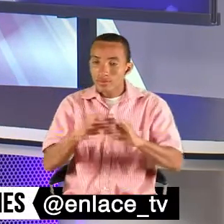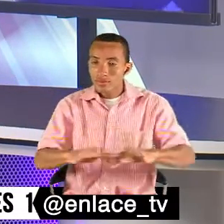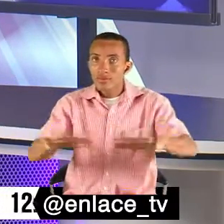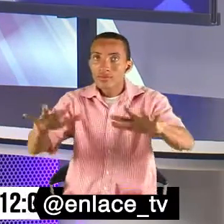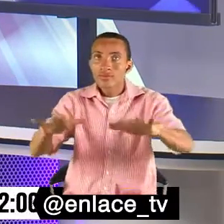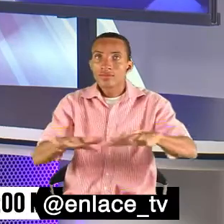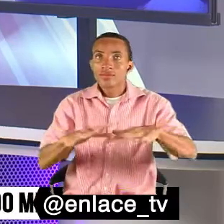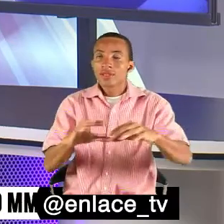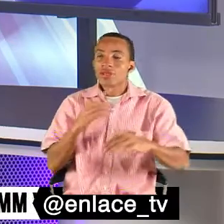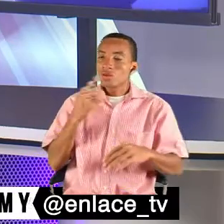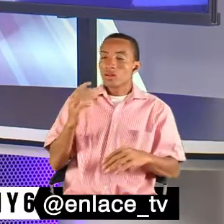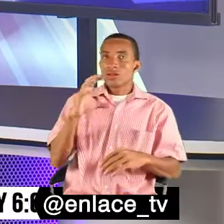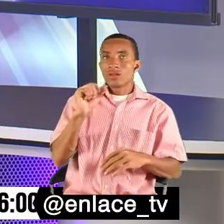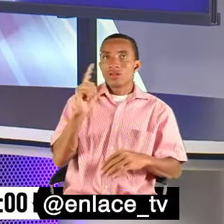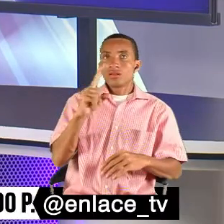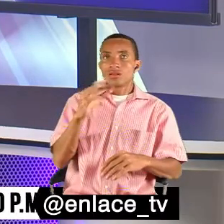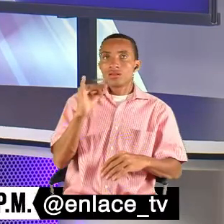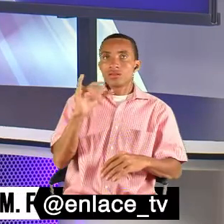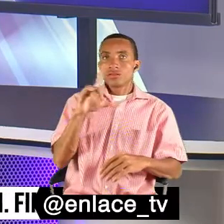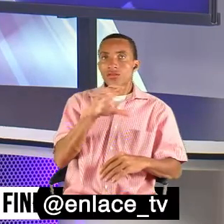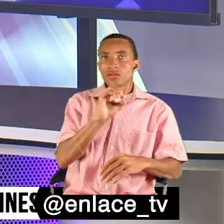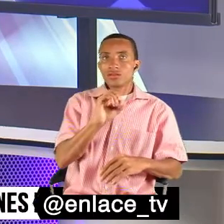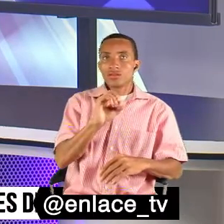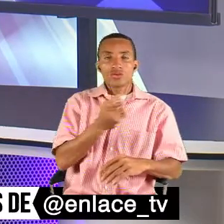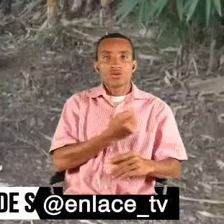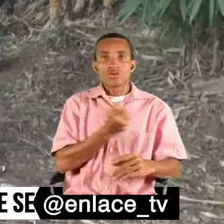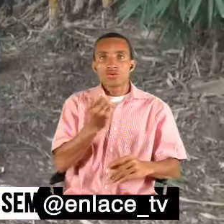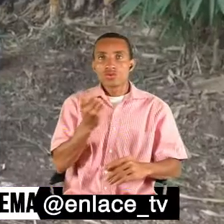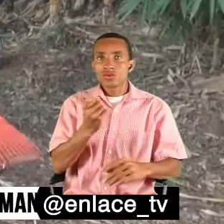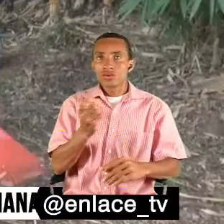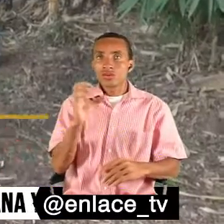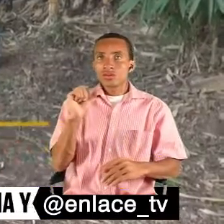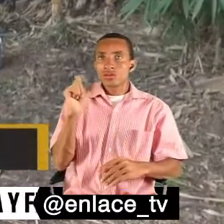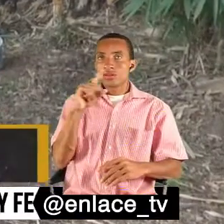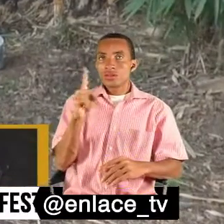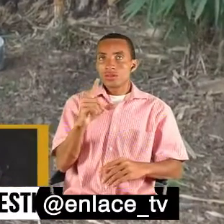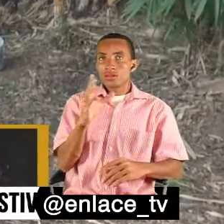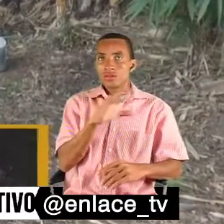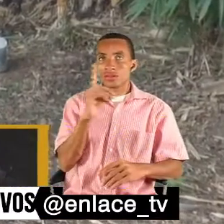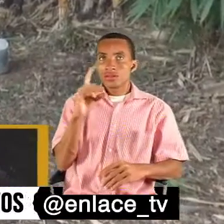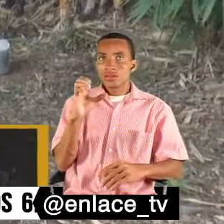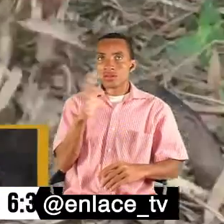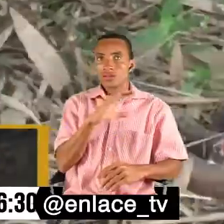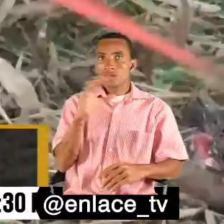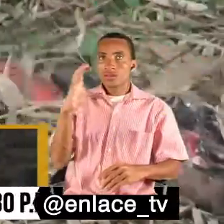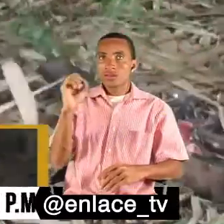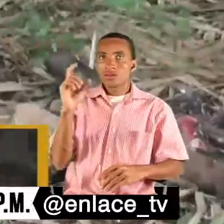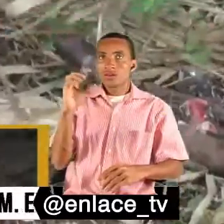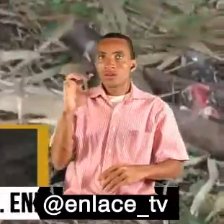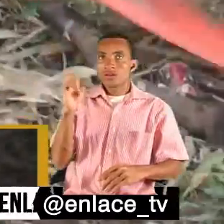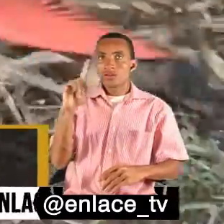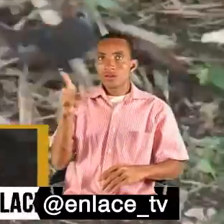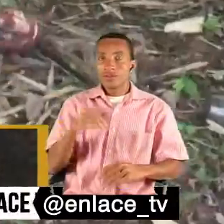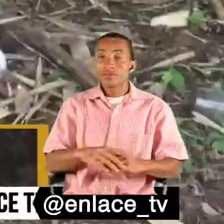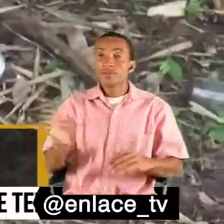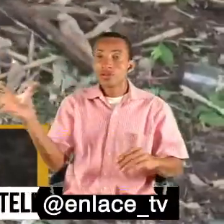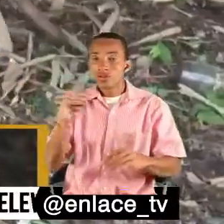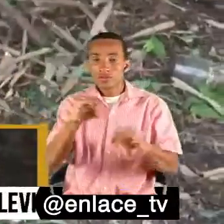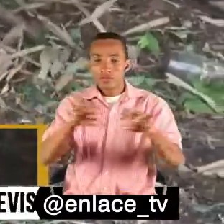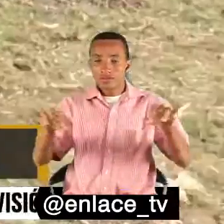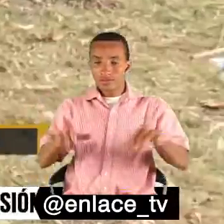El Castillo a la altura del Haz de Copas. Con ocasión de la conmemoración del Día Mundial de la Tierra, las Secretarías de Medio